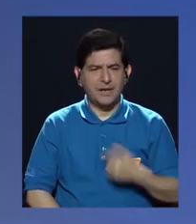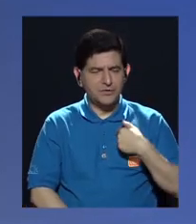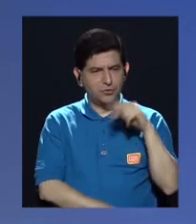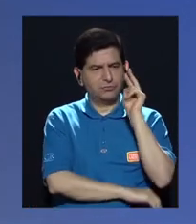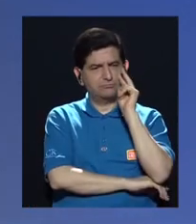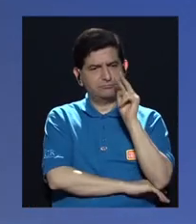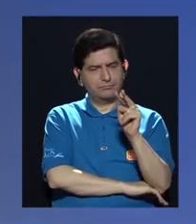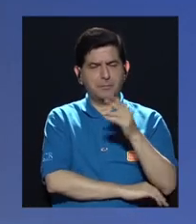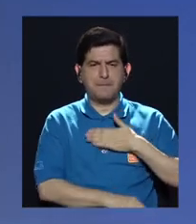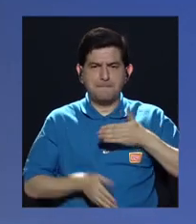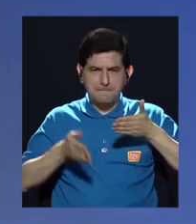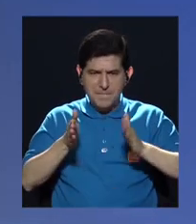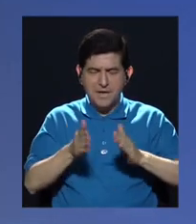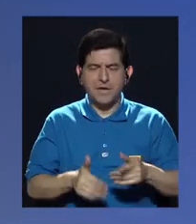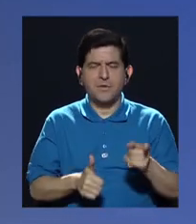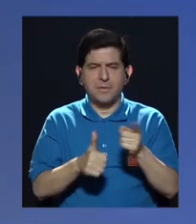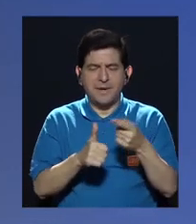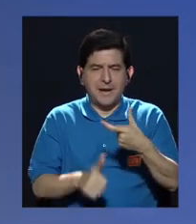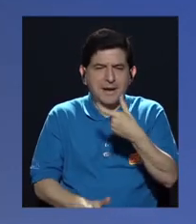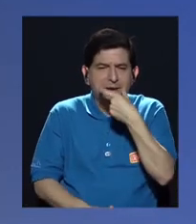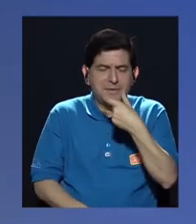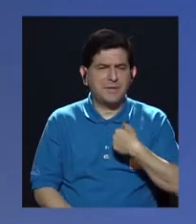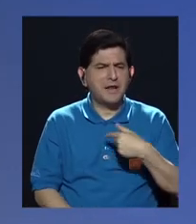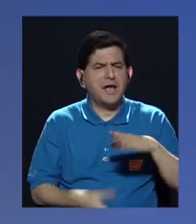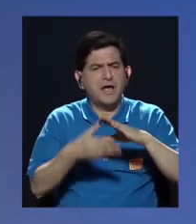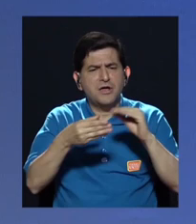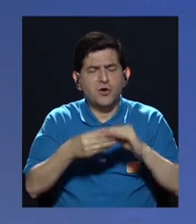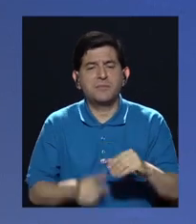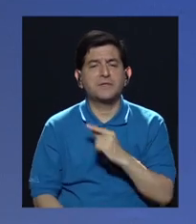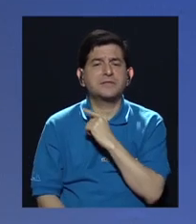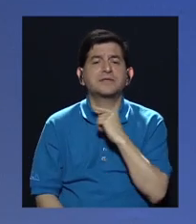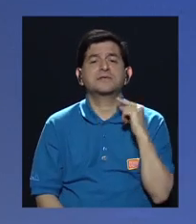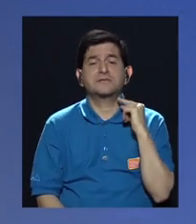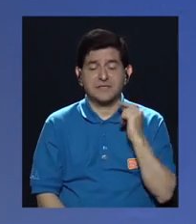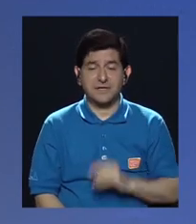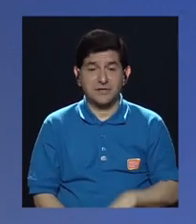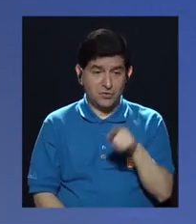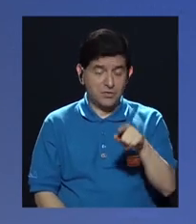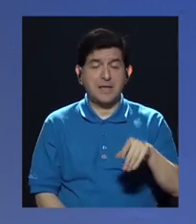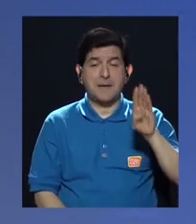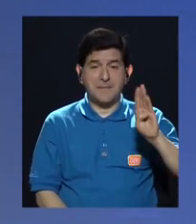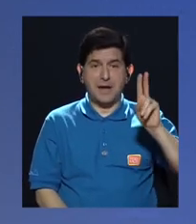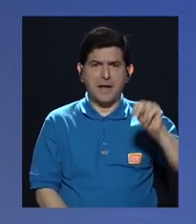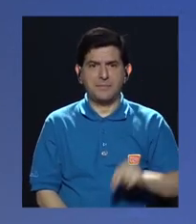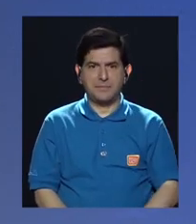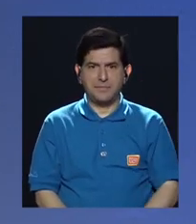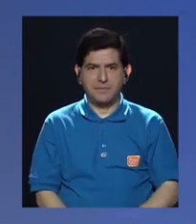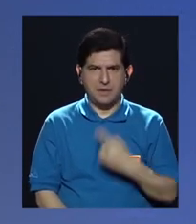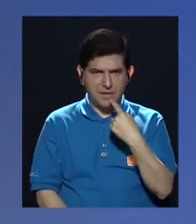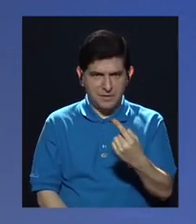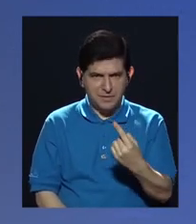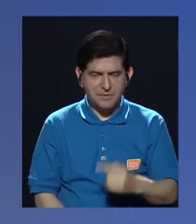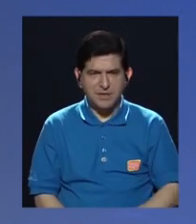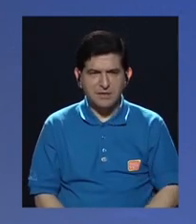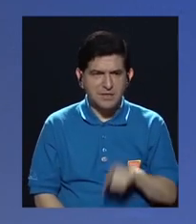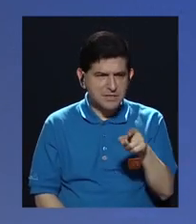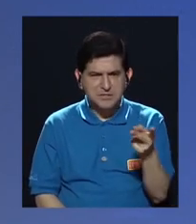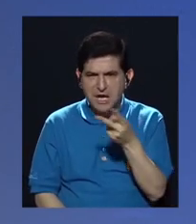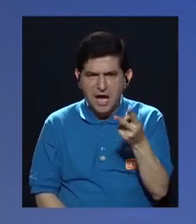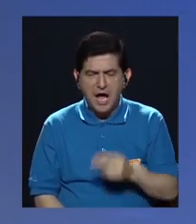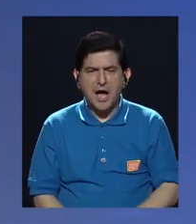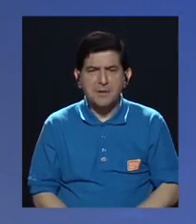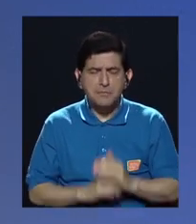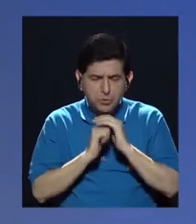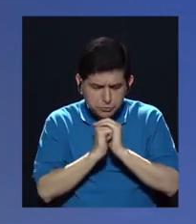lo veo, mi hijo está próximo a hacer la primera comunión y yo le comenté que era sacerdote el padre Benjamín Núñez y me dice, mi hijo,